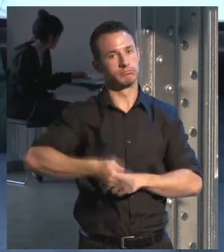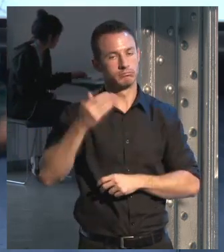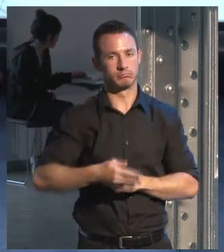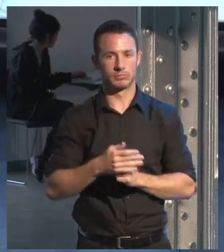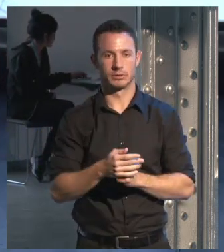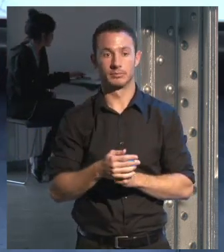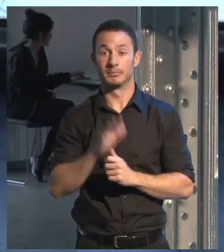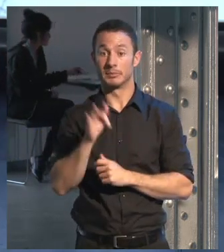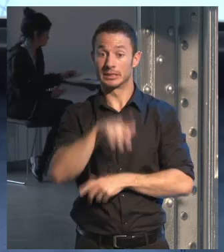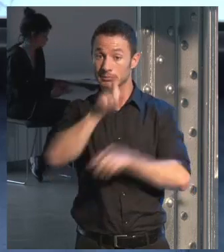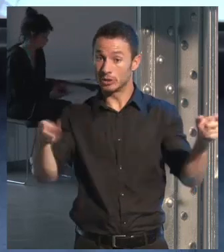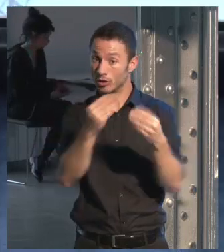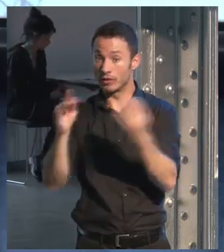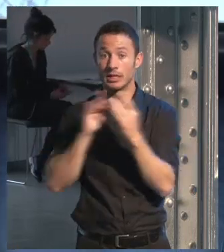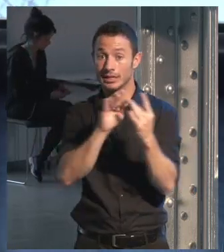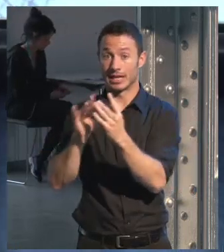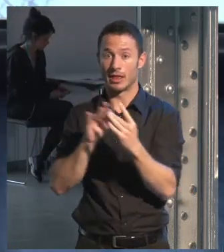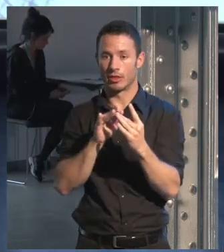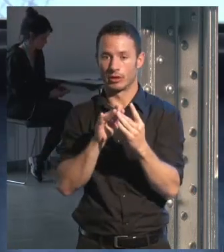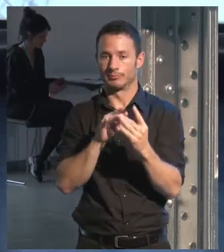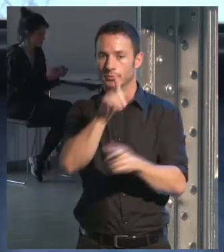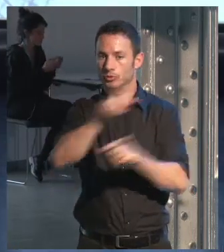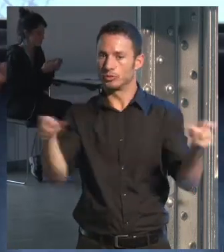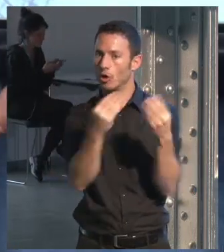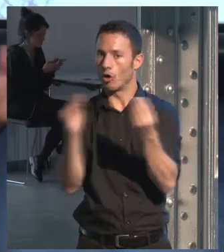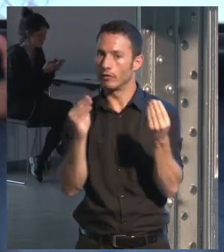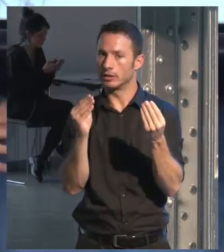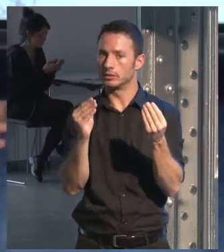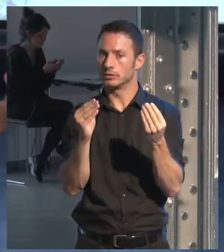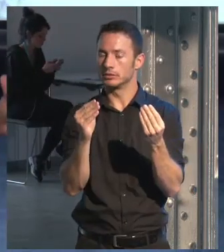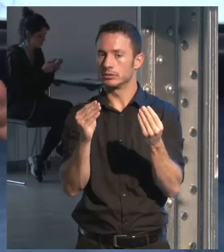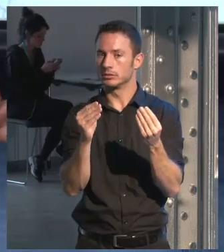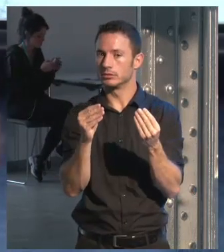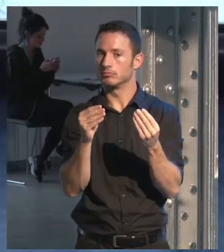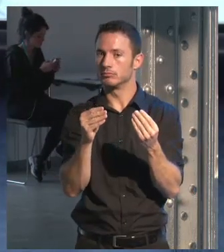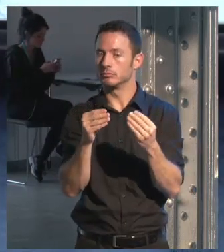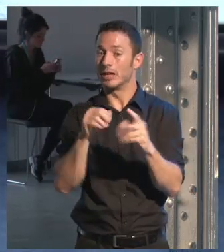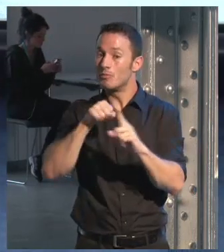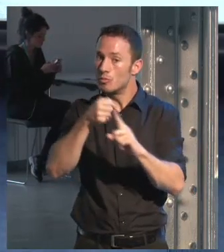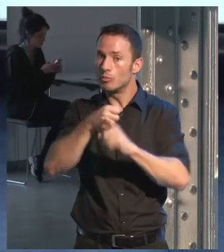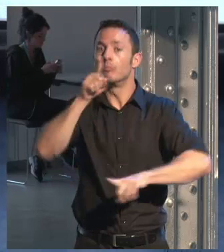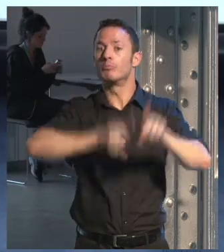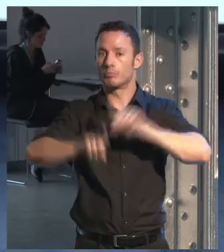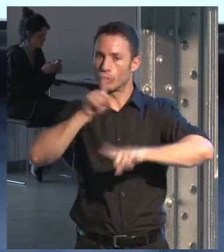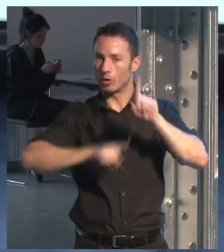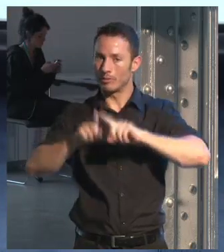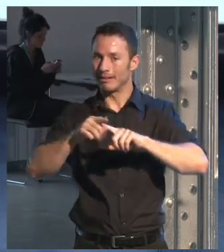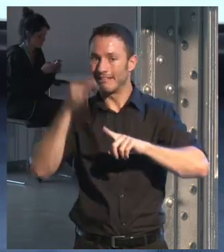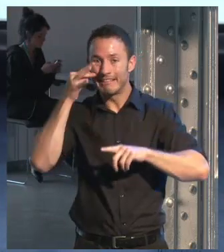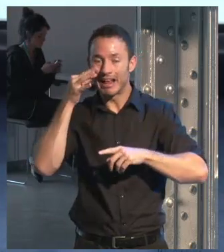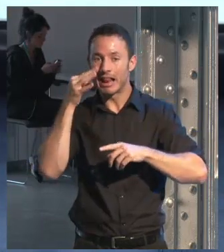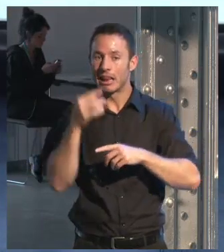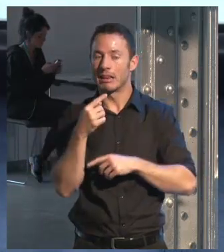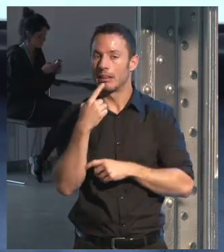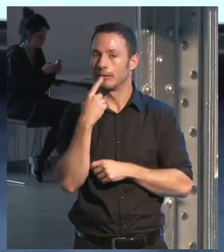la interacción que tenemos con los oyentes, que son bastante jóvenes, vimos que para ellos es un problema de primer orden y del que no se habla ni realmente el